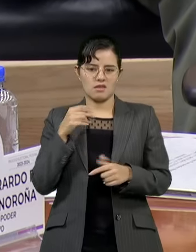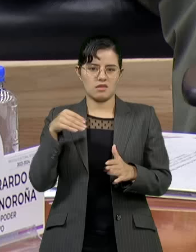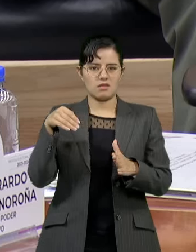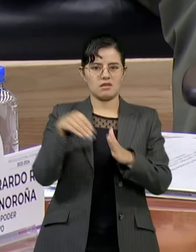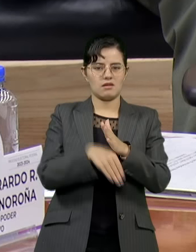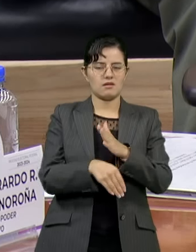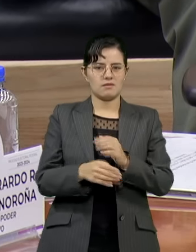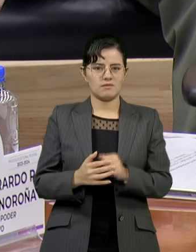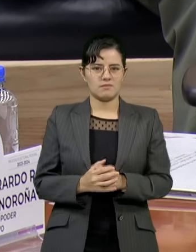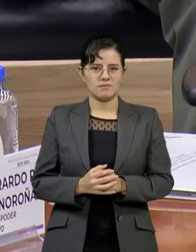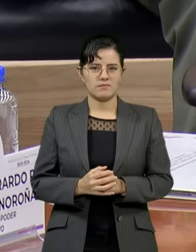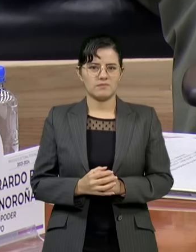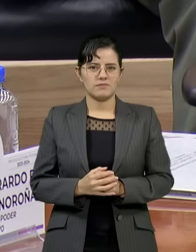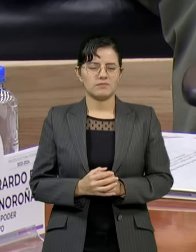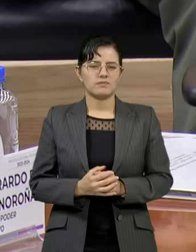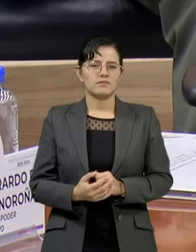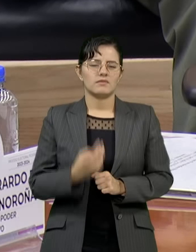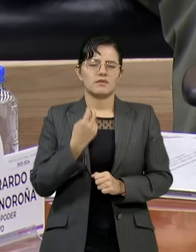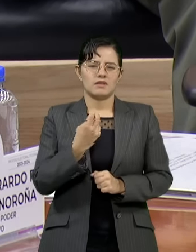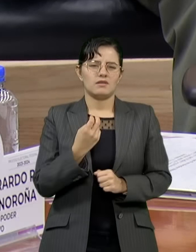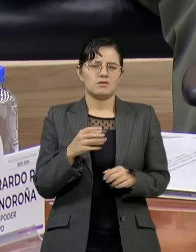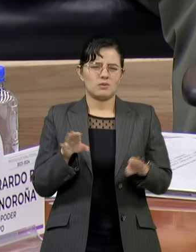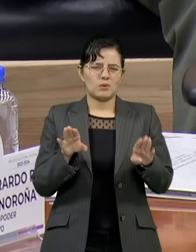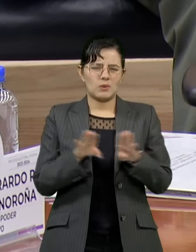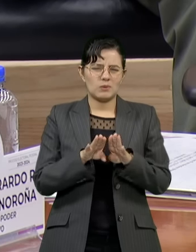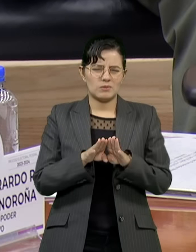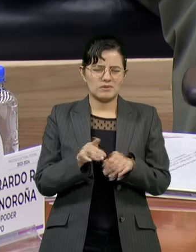de insisto de la